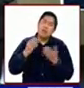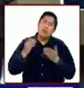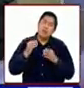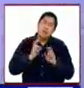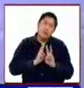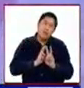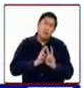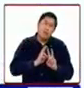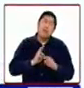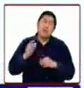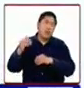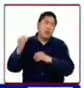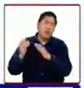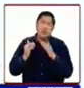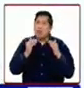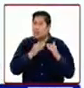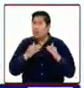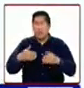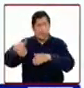ciudad de Santa Cruz.